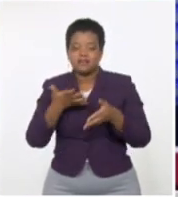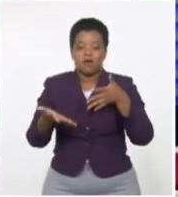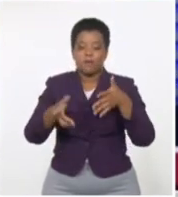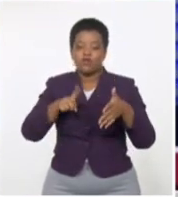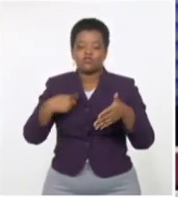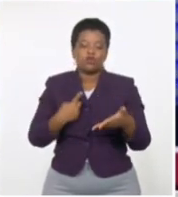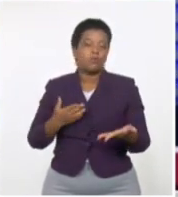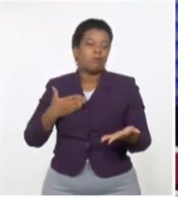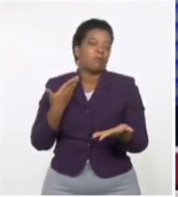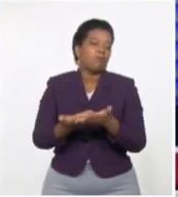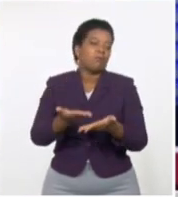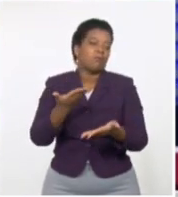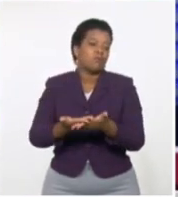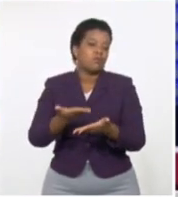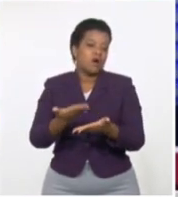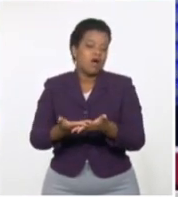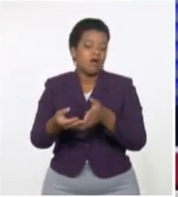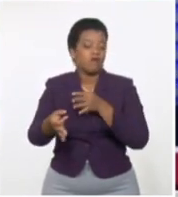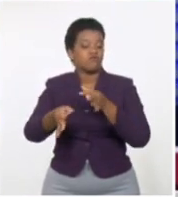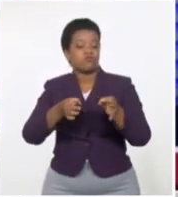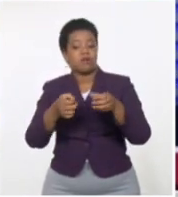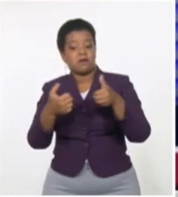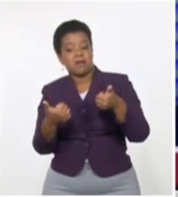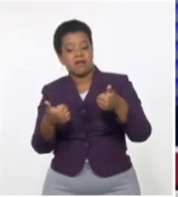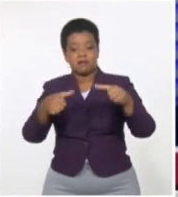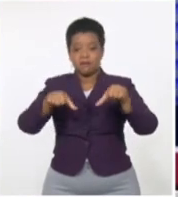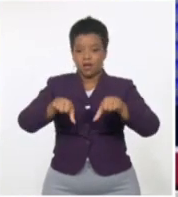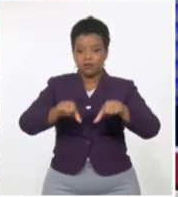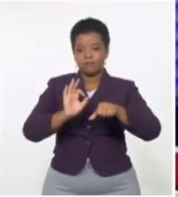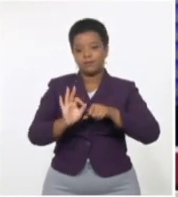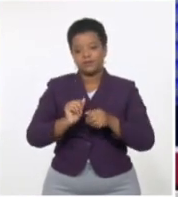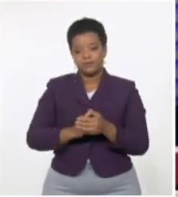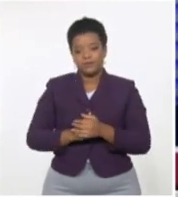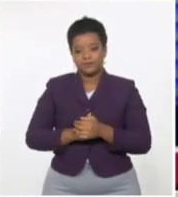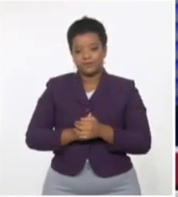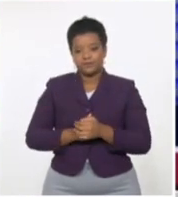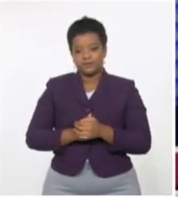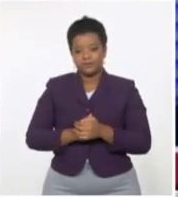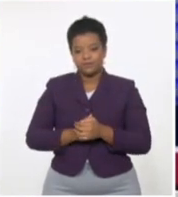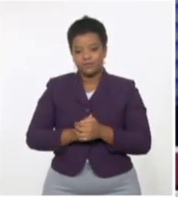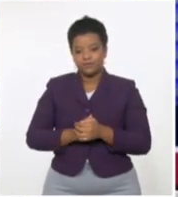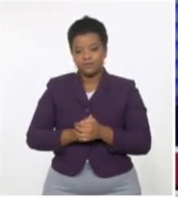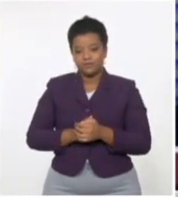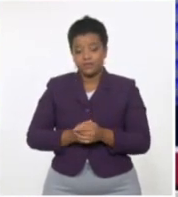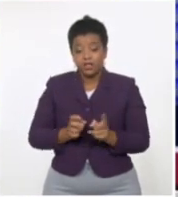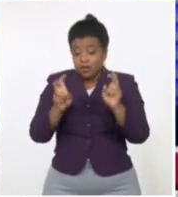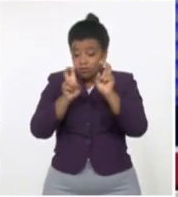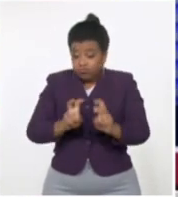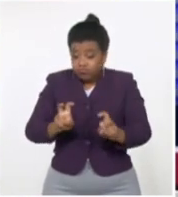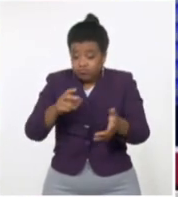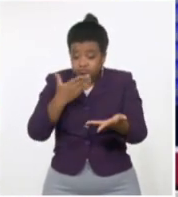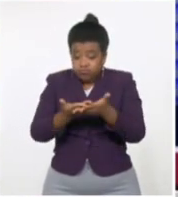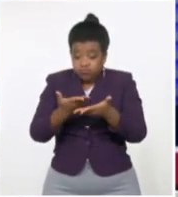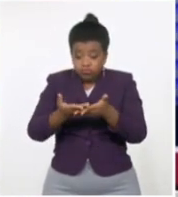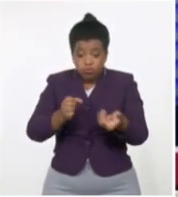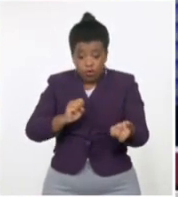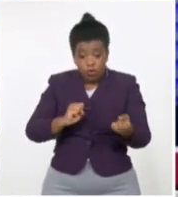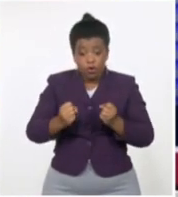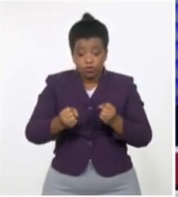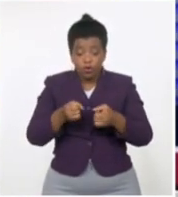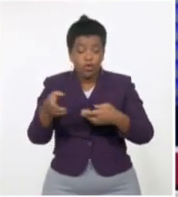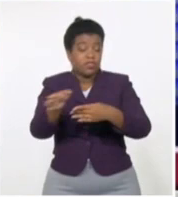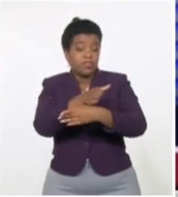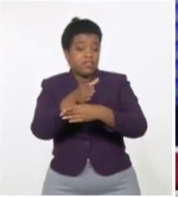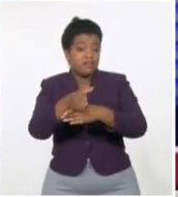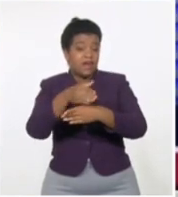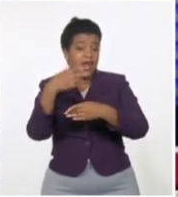exactamente un experimento, son los estudios de intervención controlada. Estos estudios de intervención controlado se diferencian